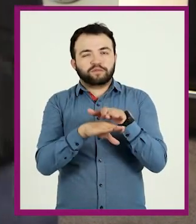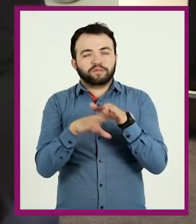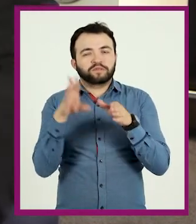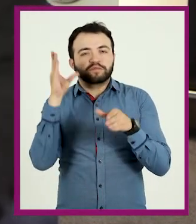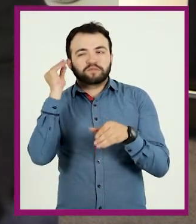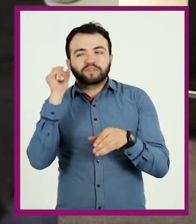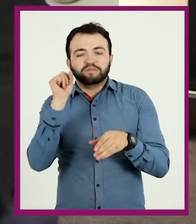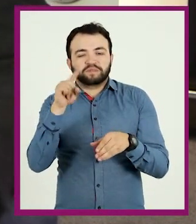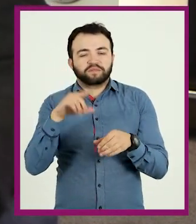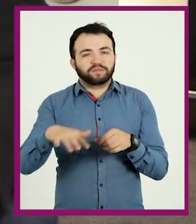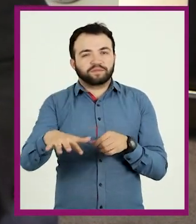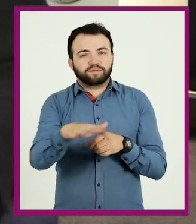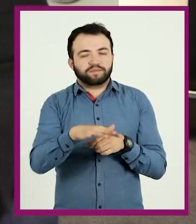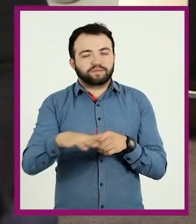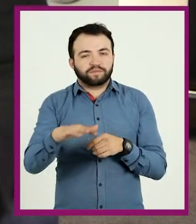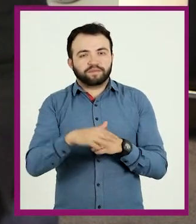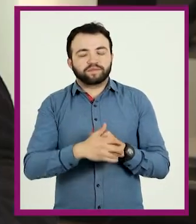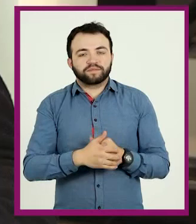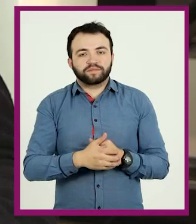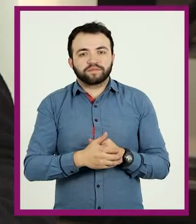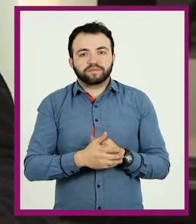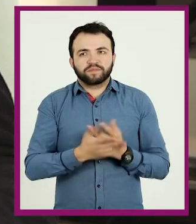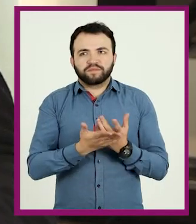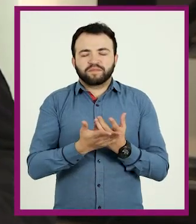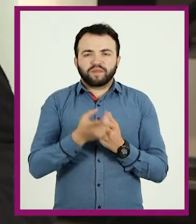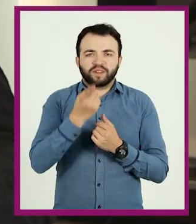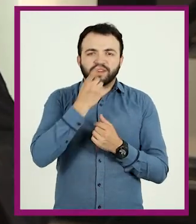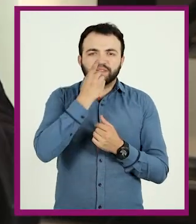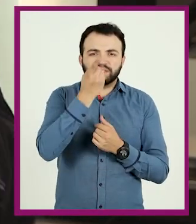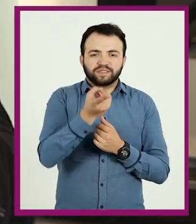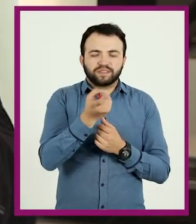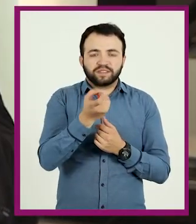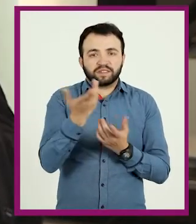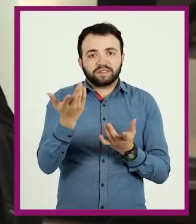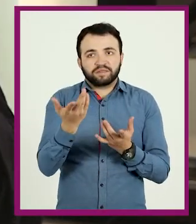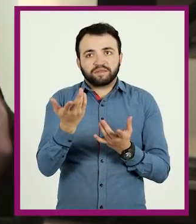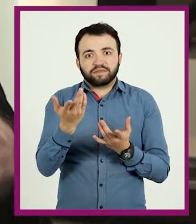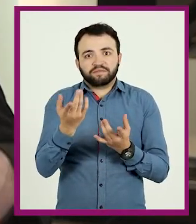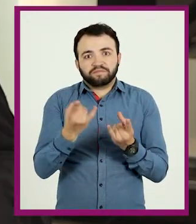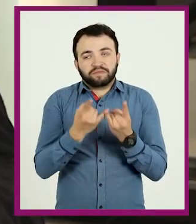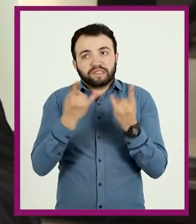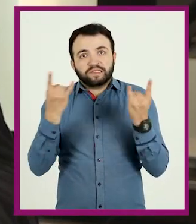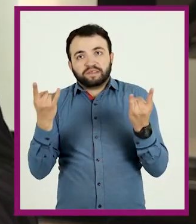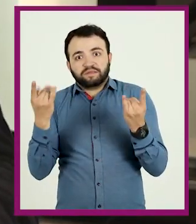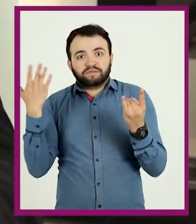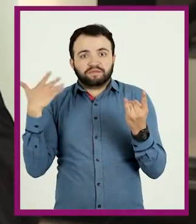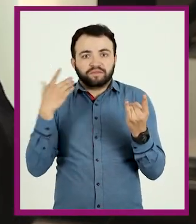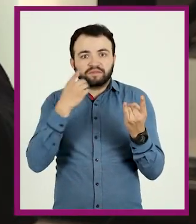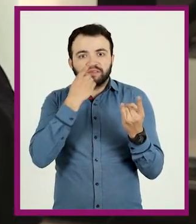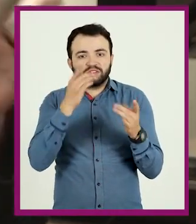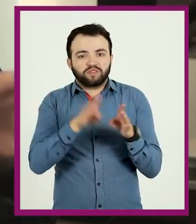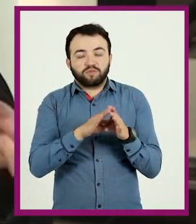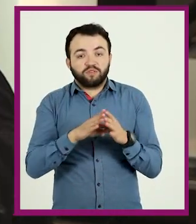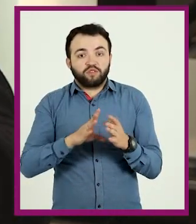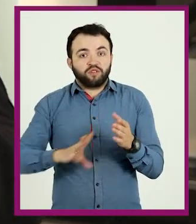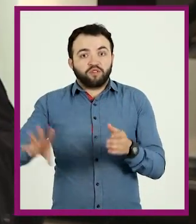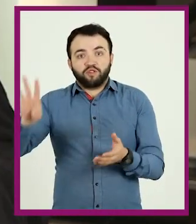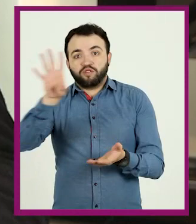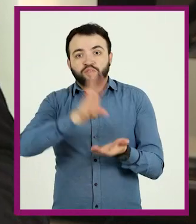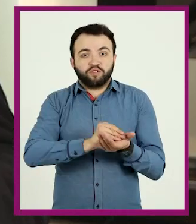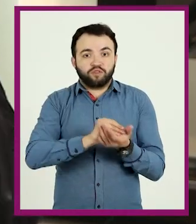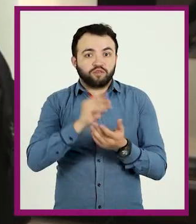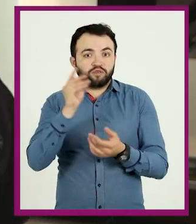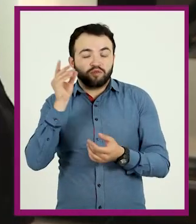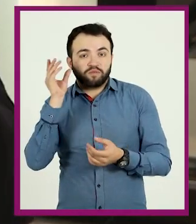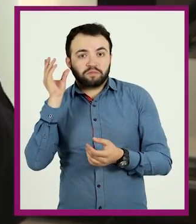sobre las singularidades de la música de la región. Por ejemplo, se dice que la música es en general monofónica, y sí, solo en general, no